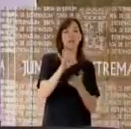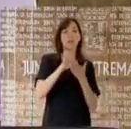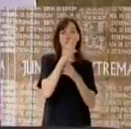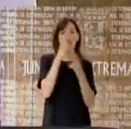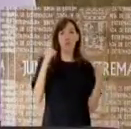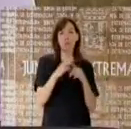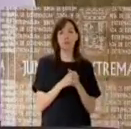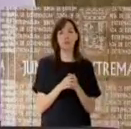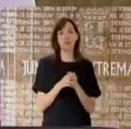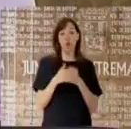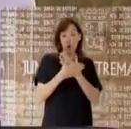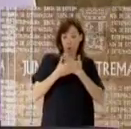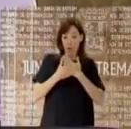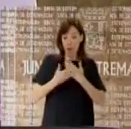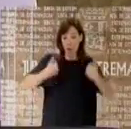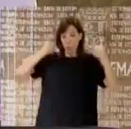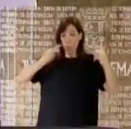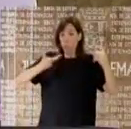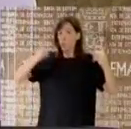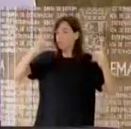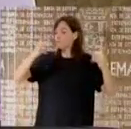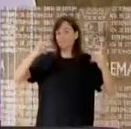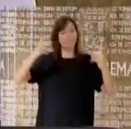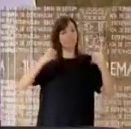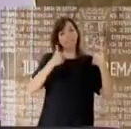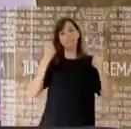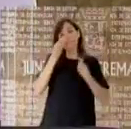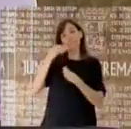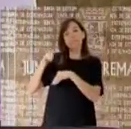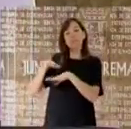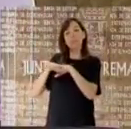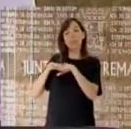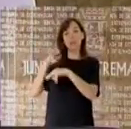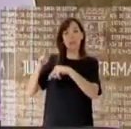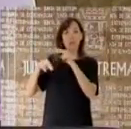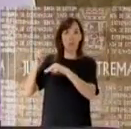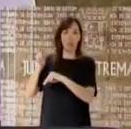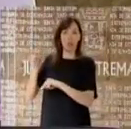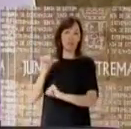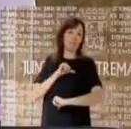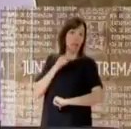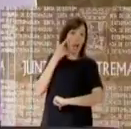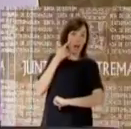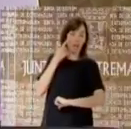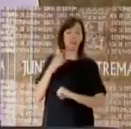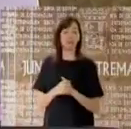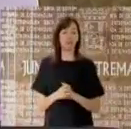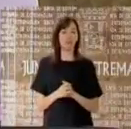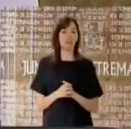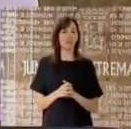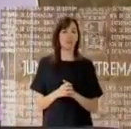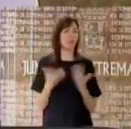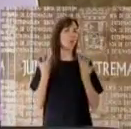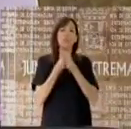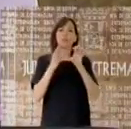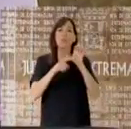no la licita este Gobierno, la licita el Ministerio de Fomento. A la espera estamos. ¿Qué es lo que hace la